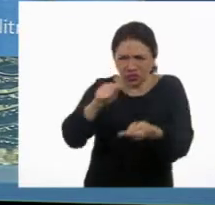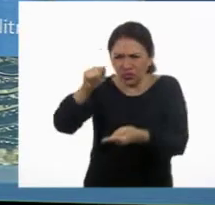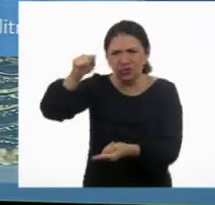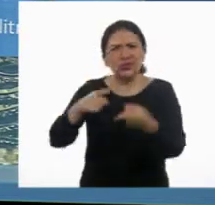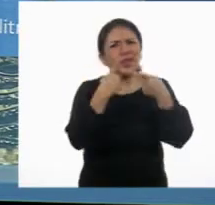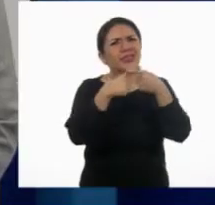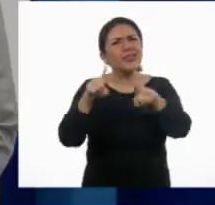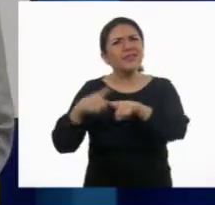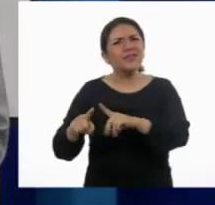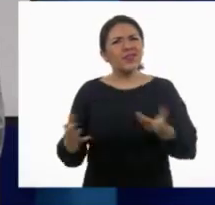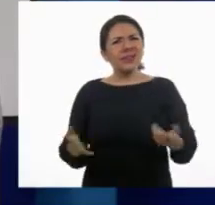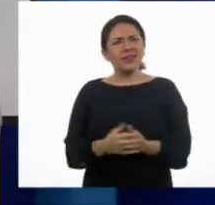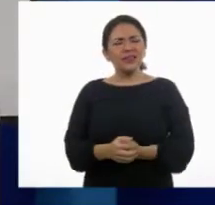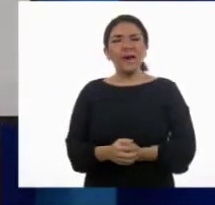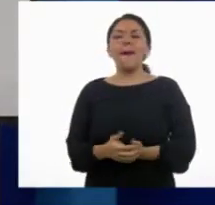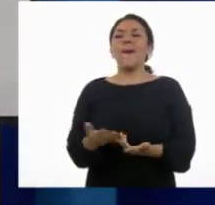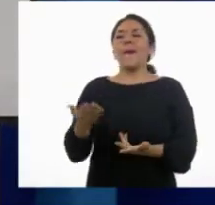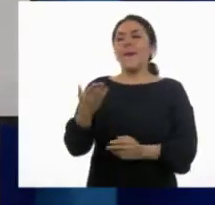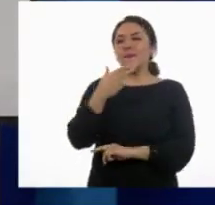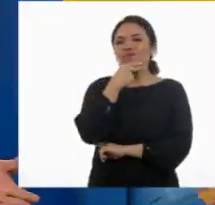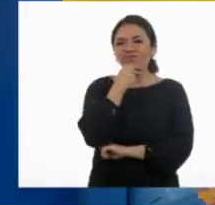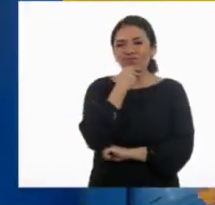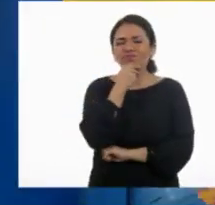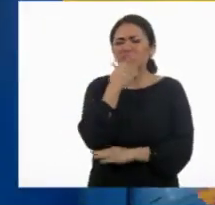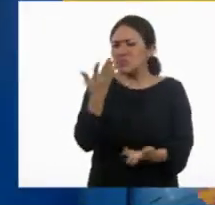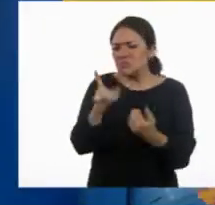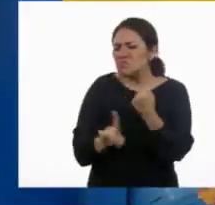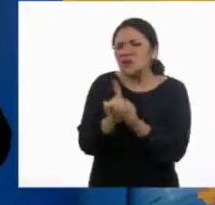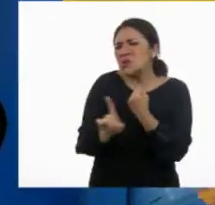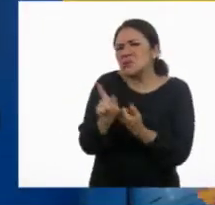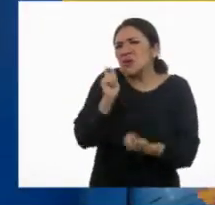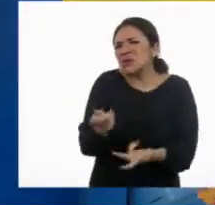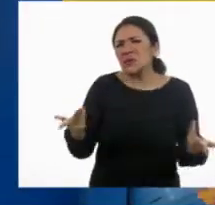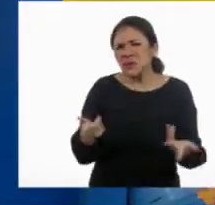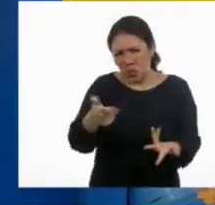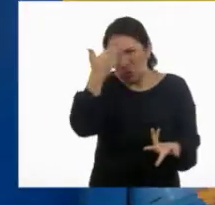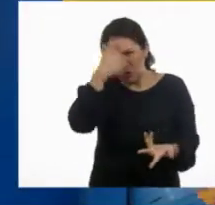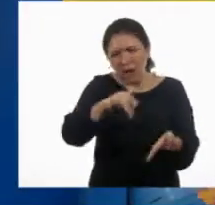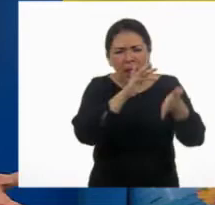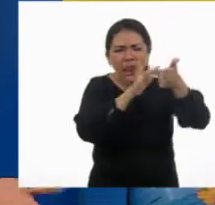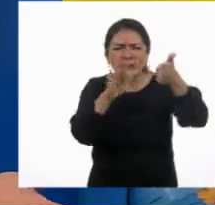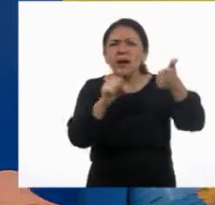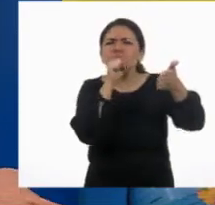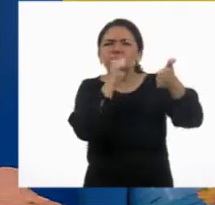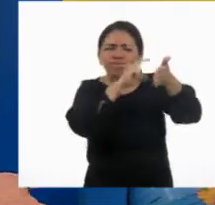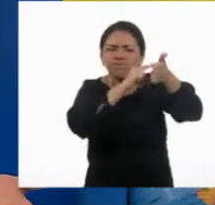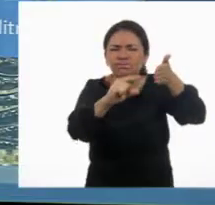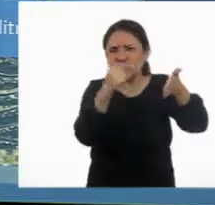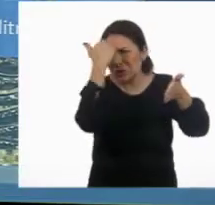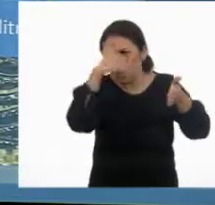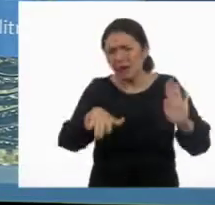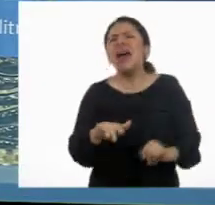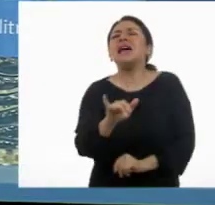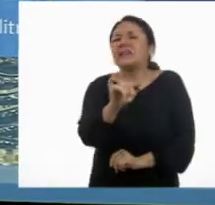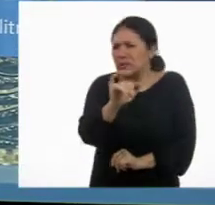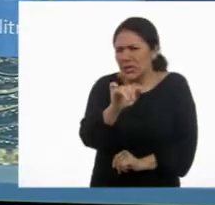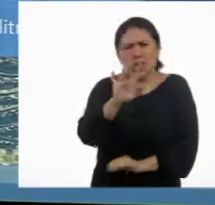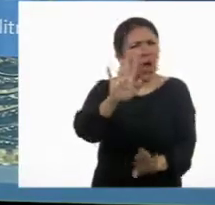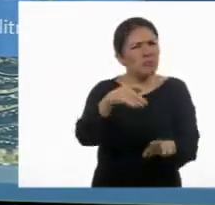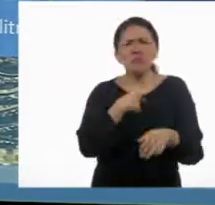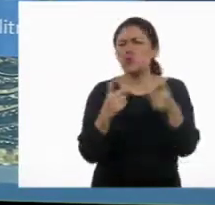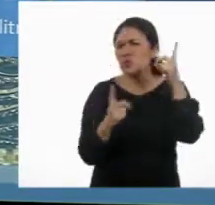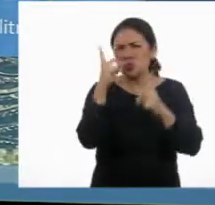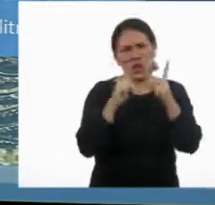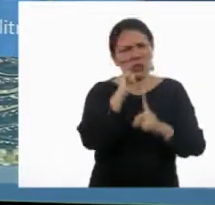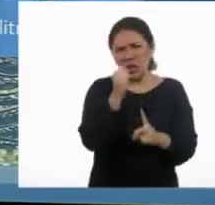tamaños. Tom, pero ¿y cuál es el problema? Si tú ya sabes leer bien las etiquetas. Sí, sí, en eso no tengo